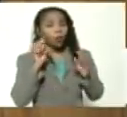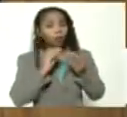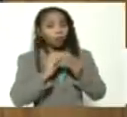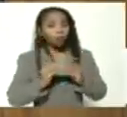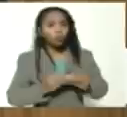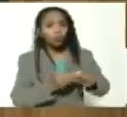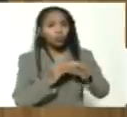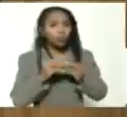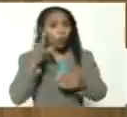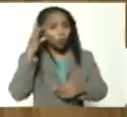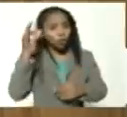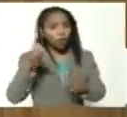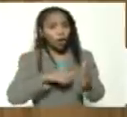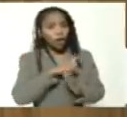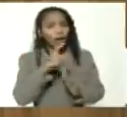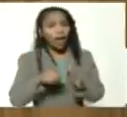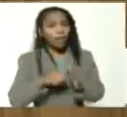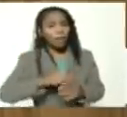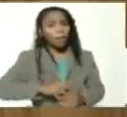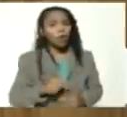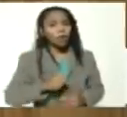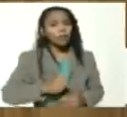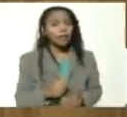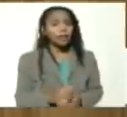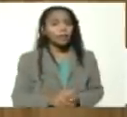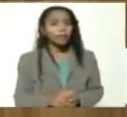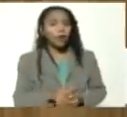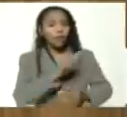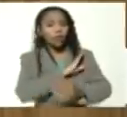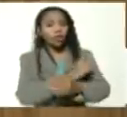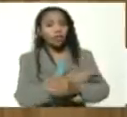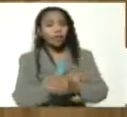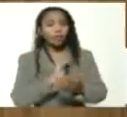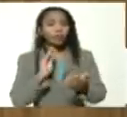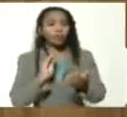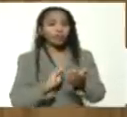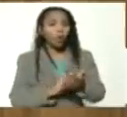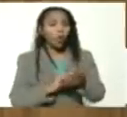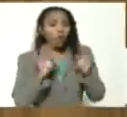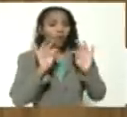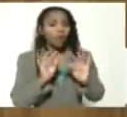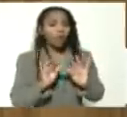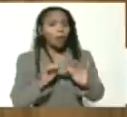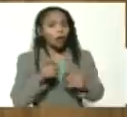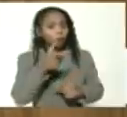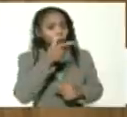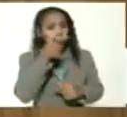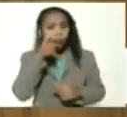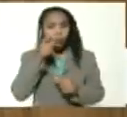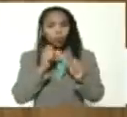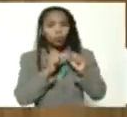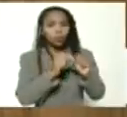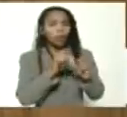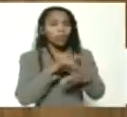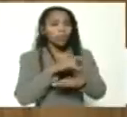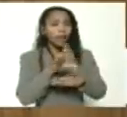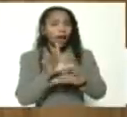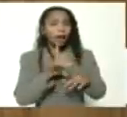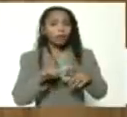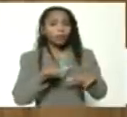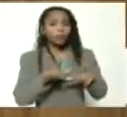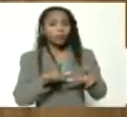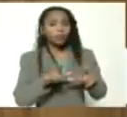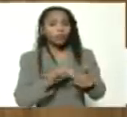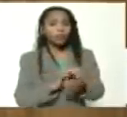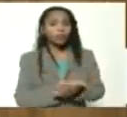por el Consejo General de Policía. Fortalecer la implementación de mecanismos para la supervisión continua sin dejar espacio a la